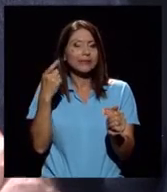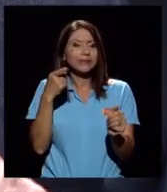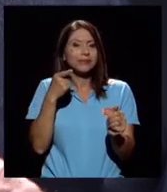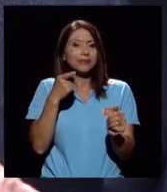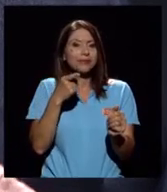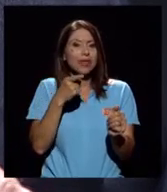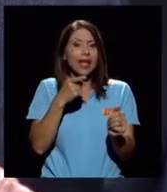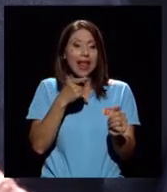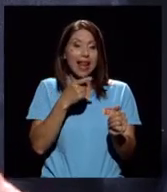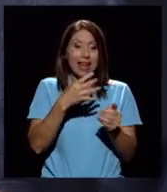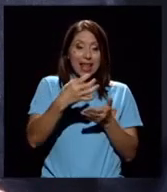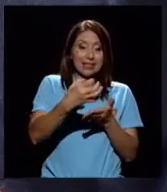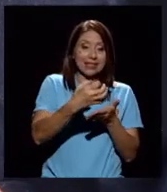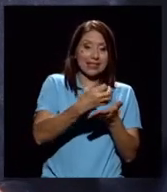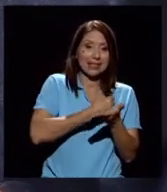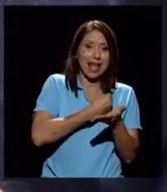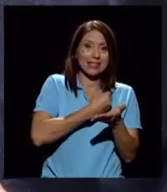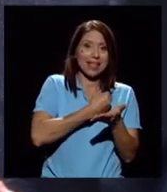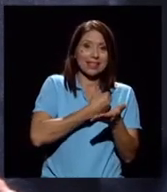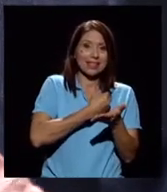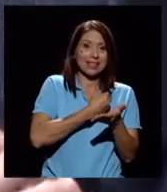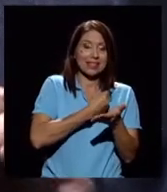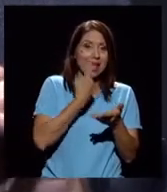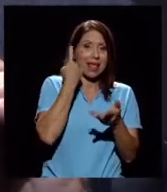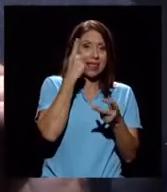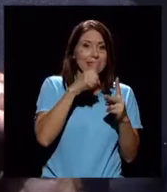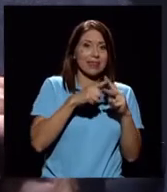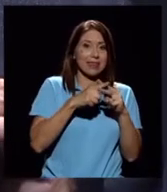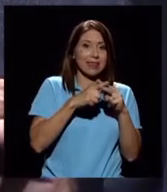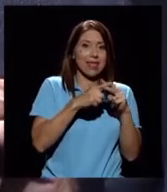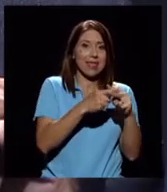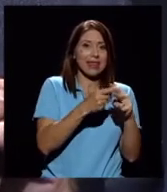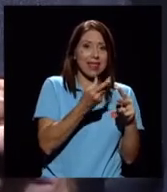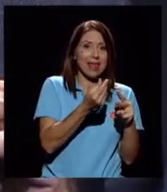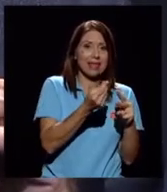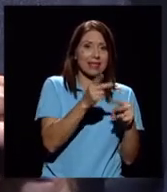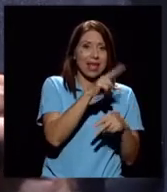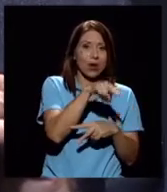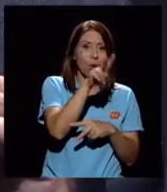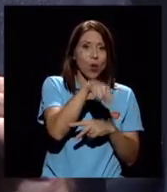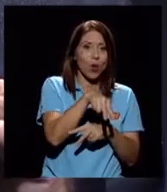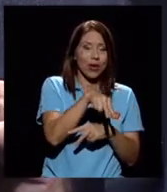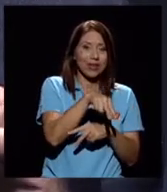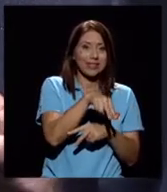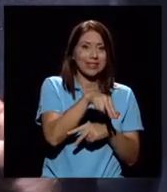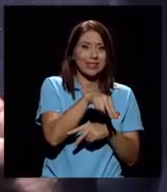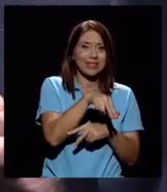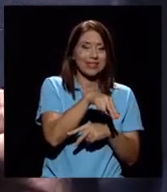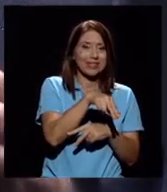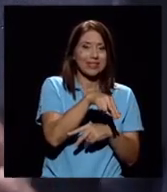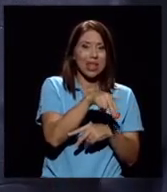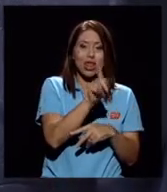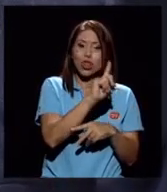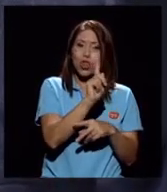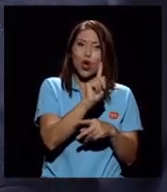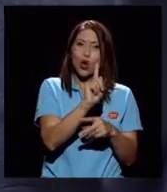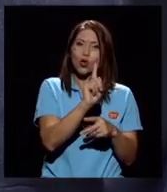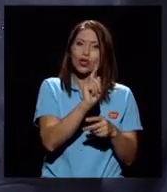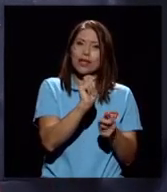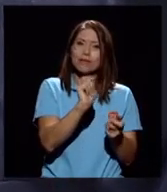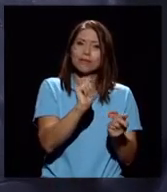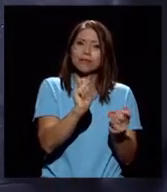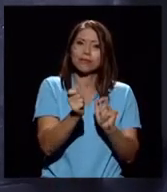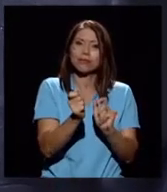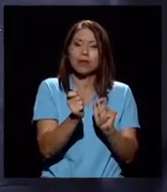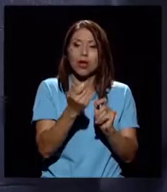las tasas de interés en colones verdad cuando la inflación venía aplicando la devaluación también entonces la gente